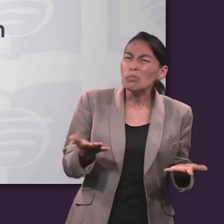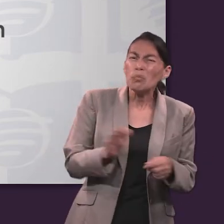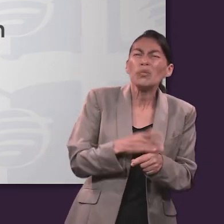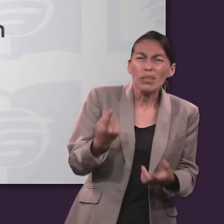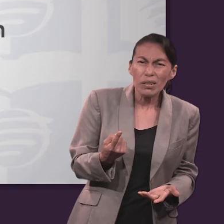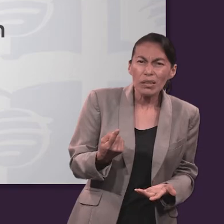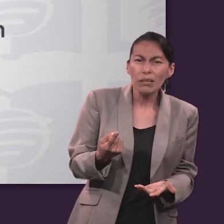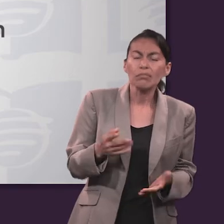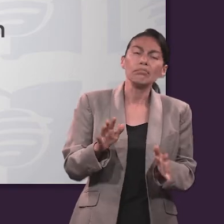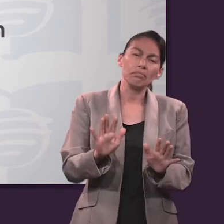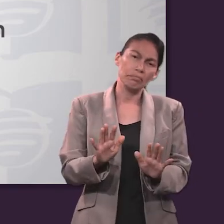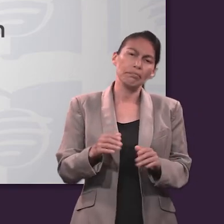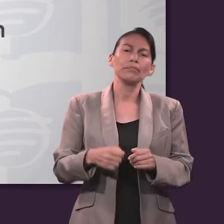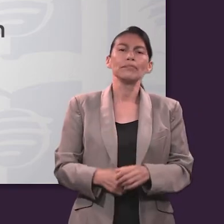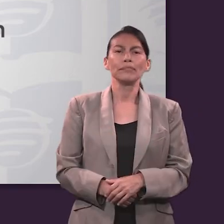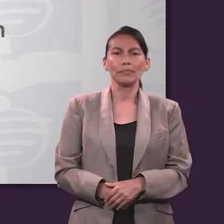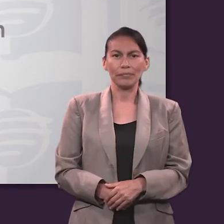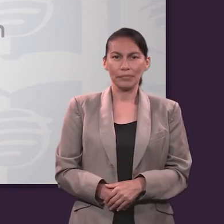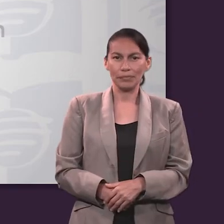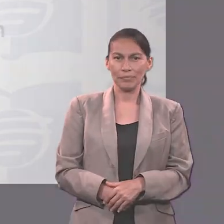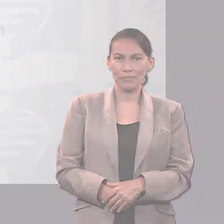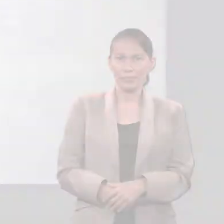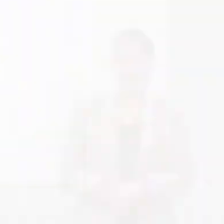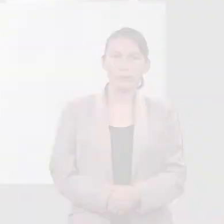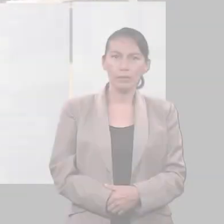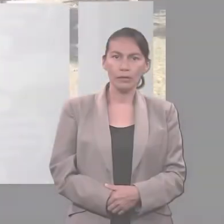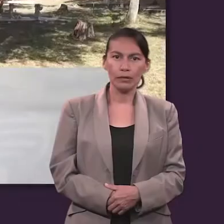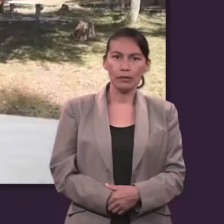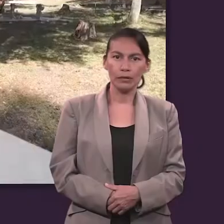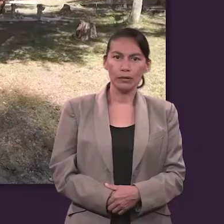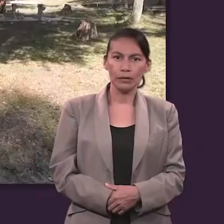mal? Disfrútenlo y nos vemos a la vuelta.